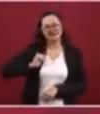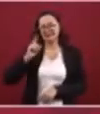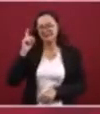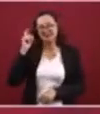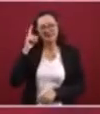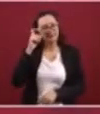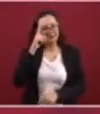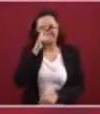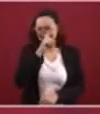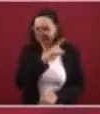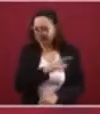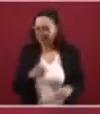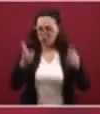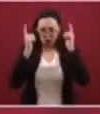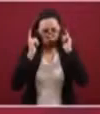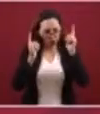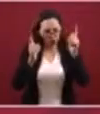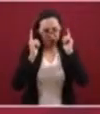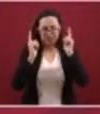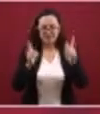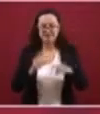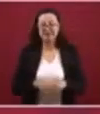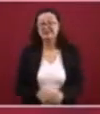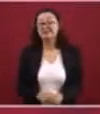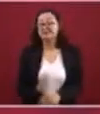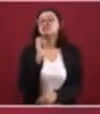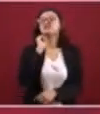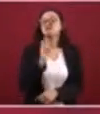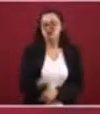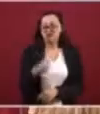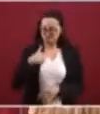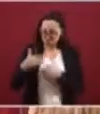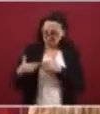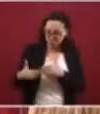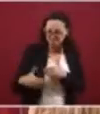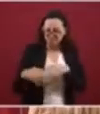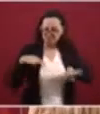No se las voy a dejar fácil.